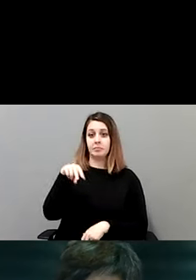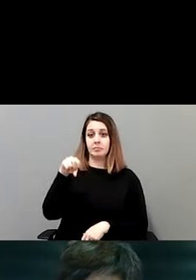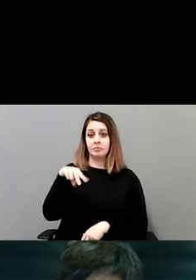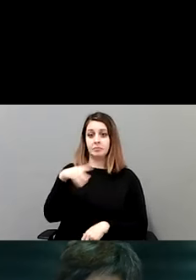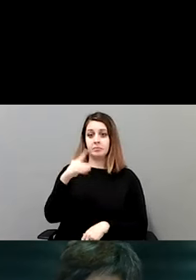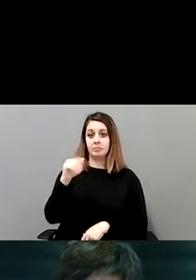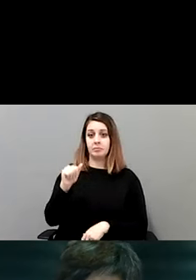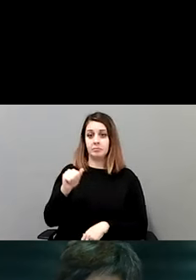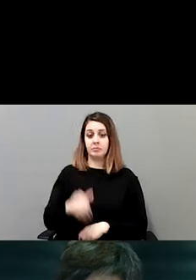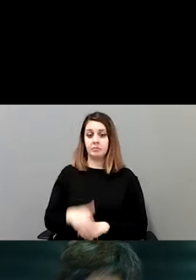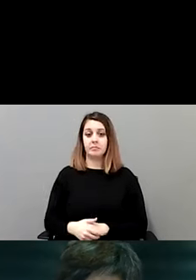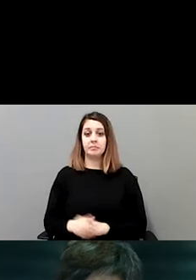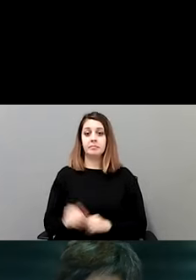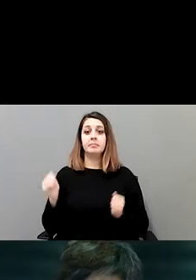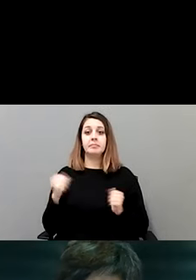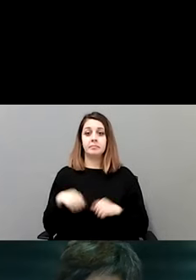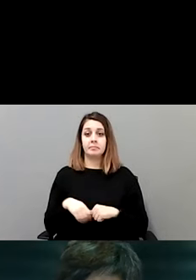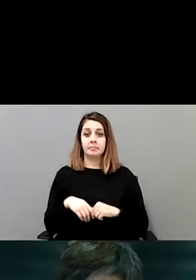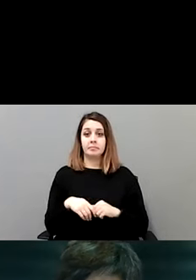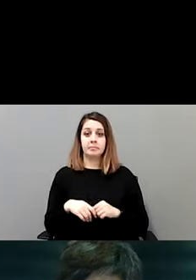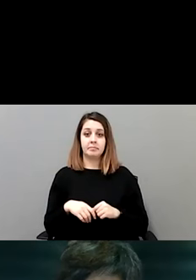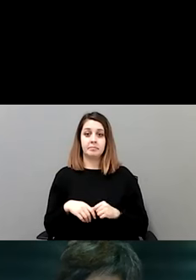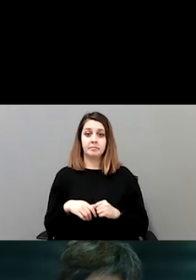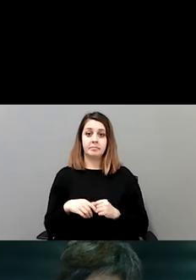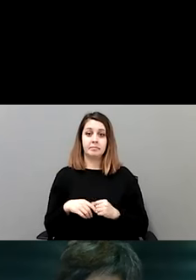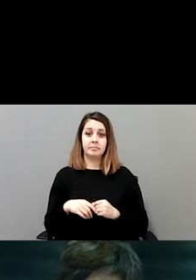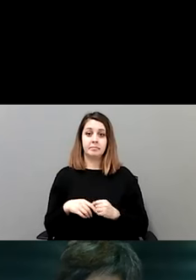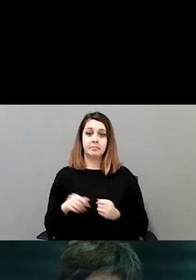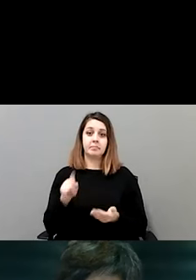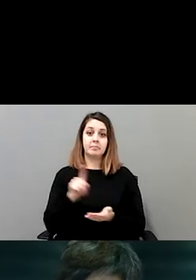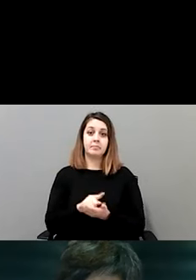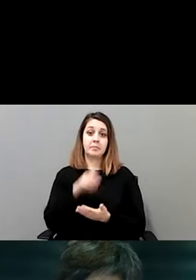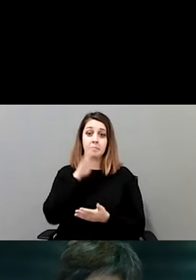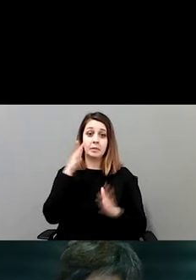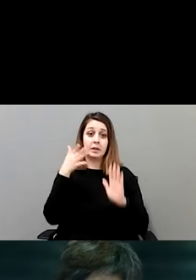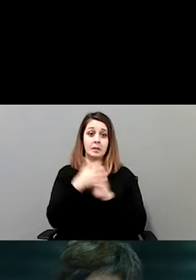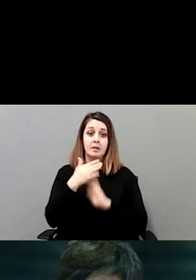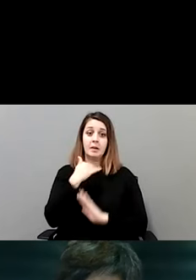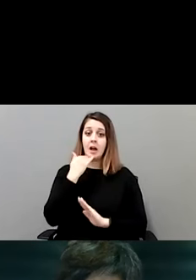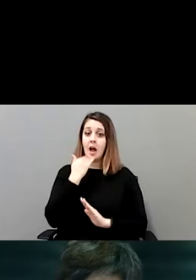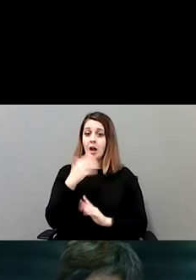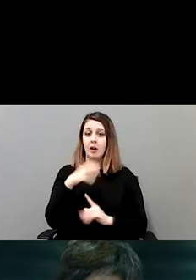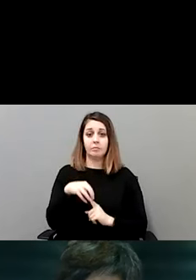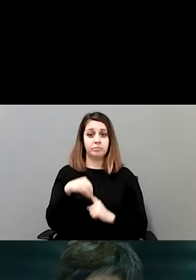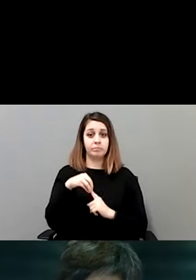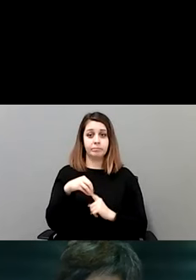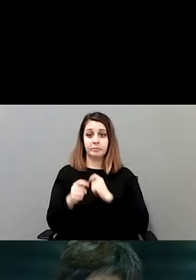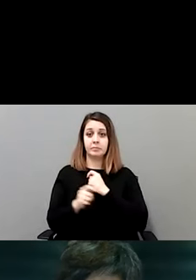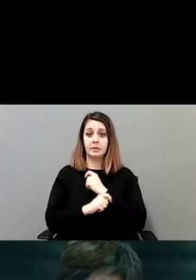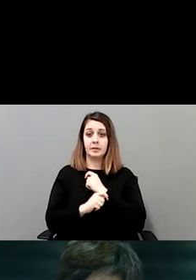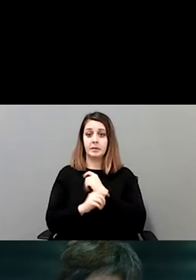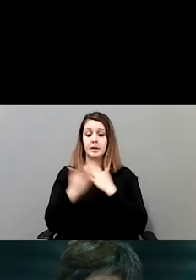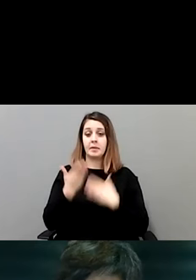de Fernanda. Vale, mientras la recuperamos, porque además está explicando algo que es muy clave con el tema del